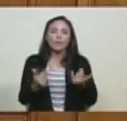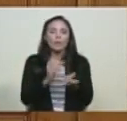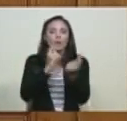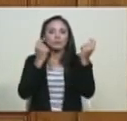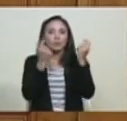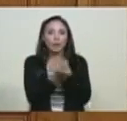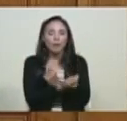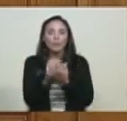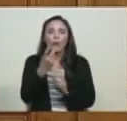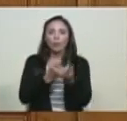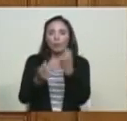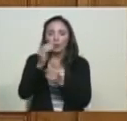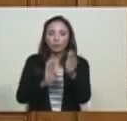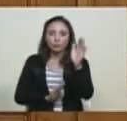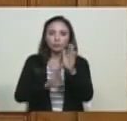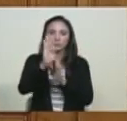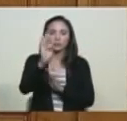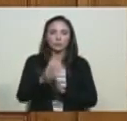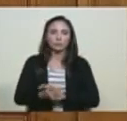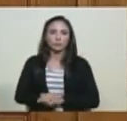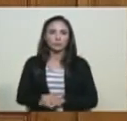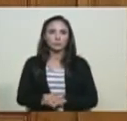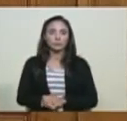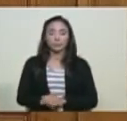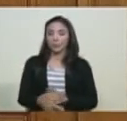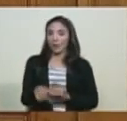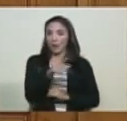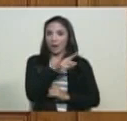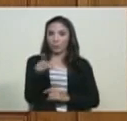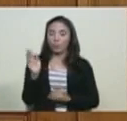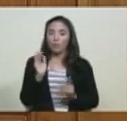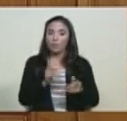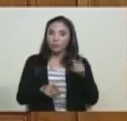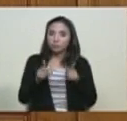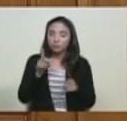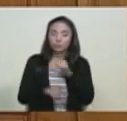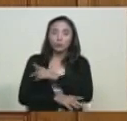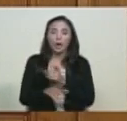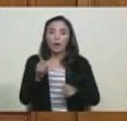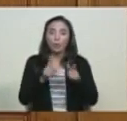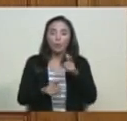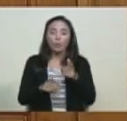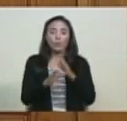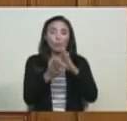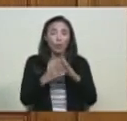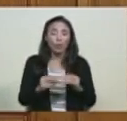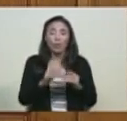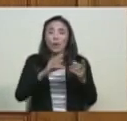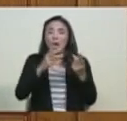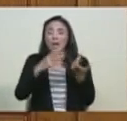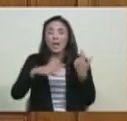dólar, a todos, a los que roban con los precios criminales todos los días.